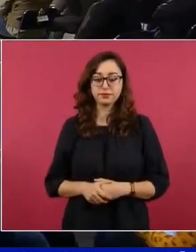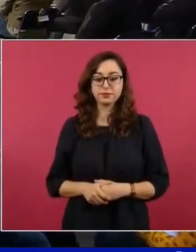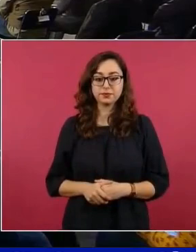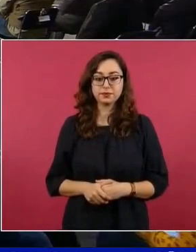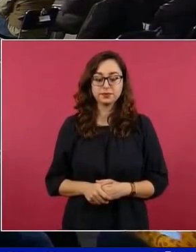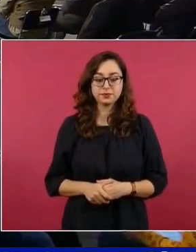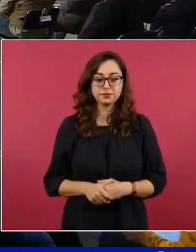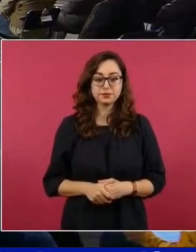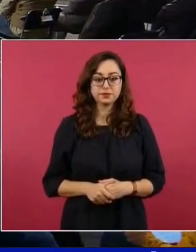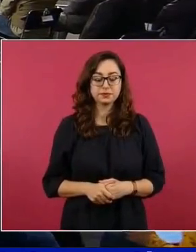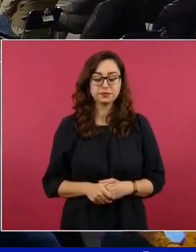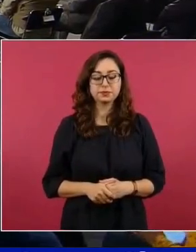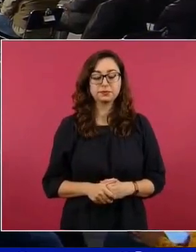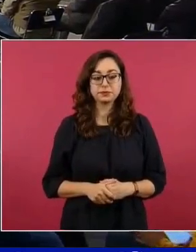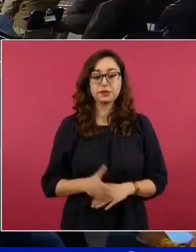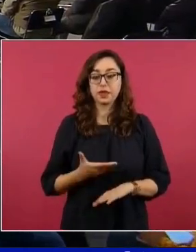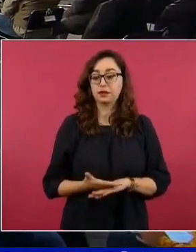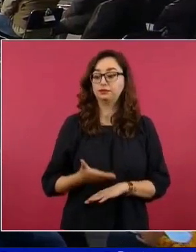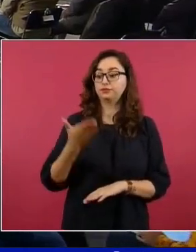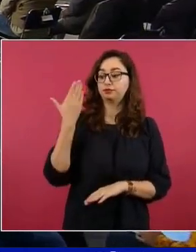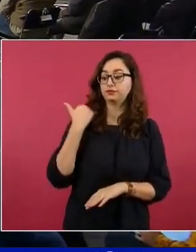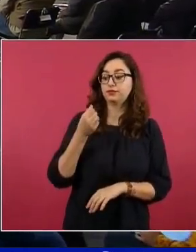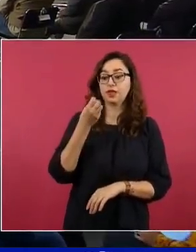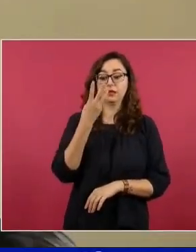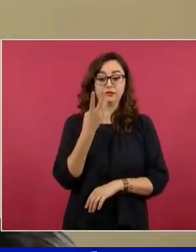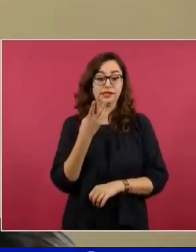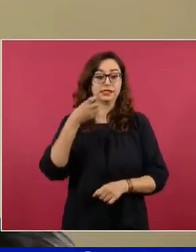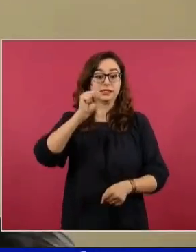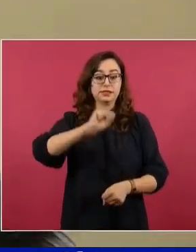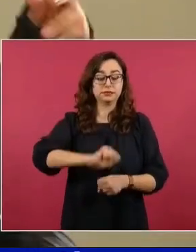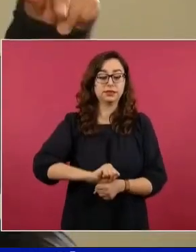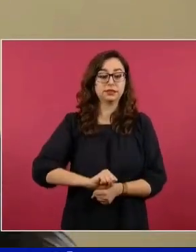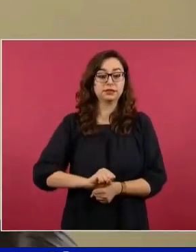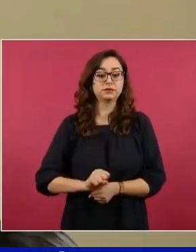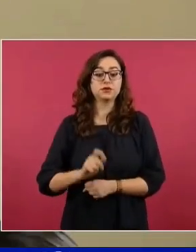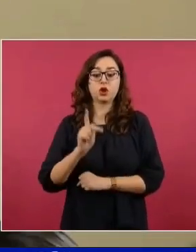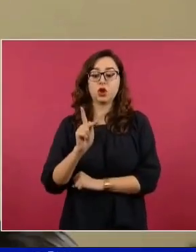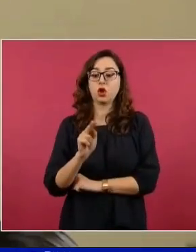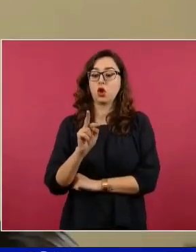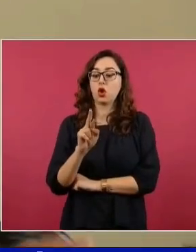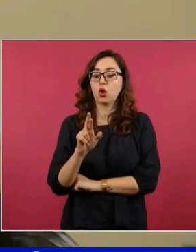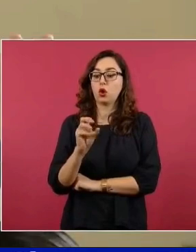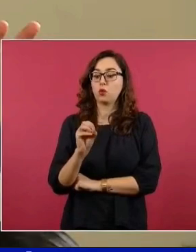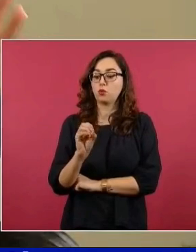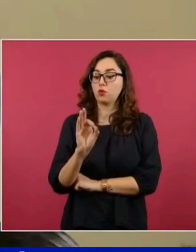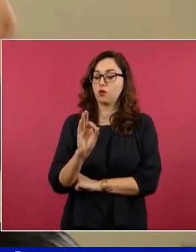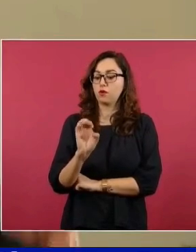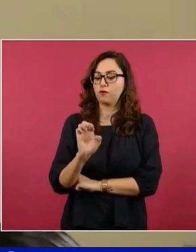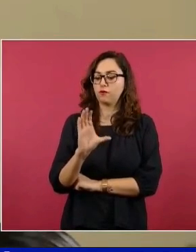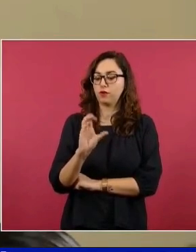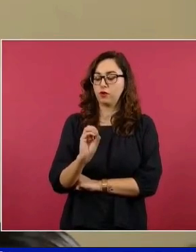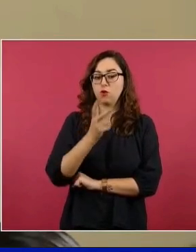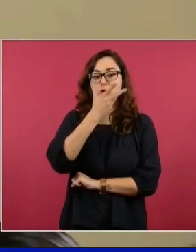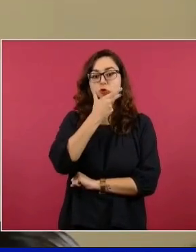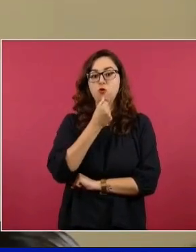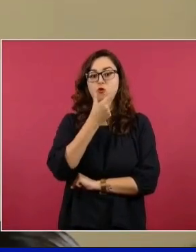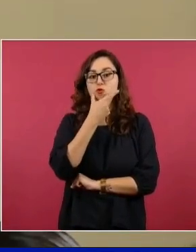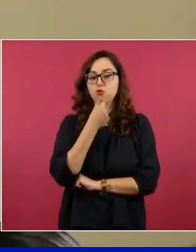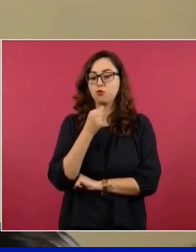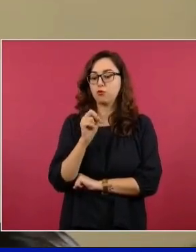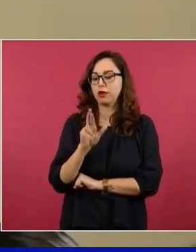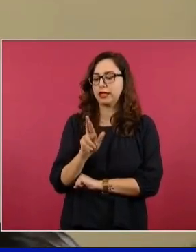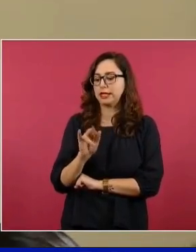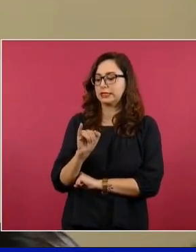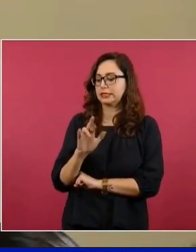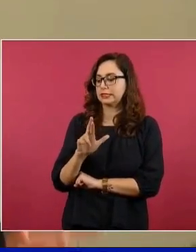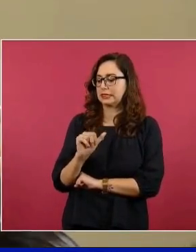del consumidor, Ricardo Sheffield, nos presentó una tabla donde